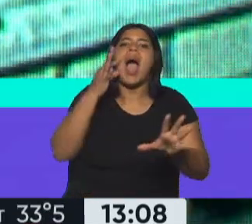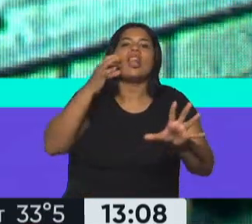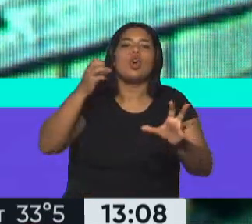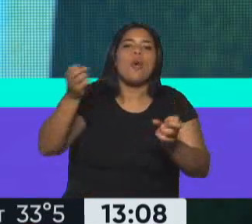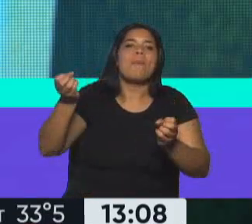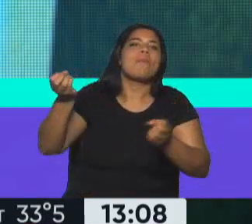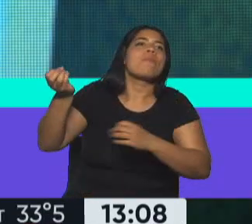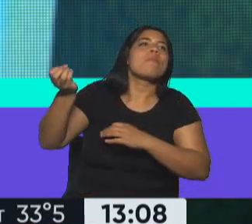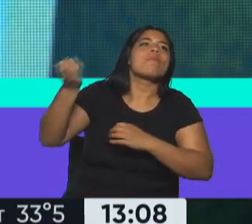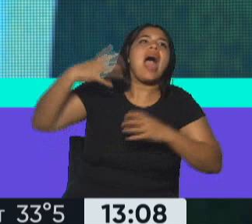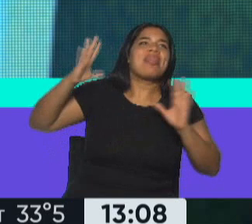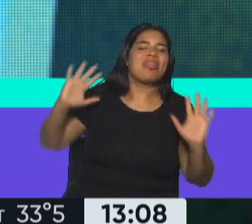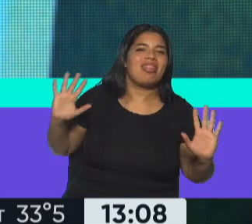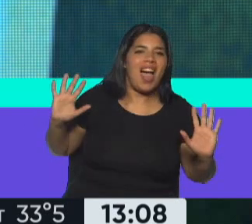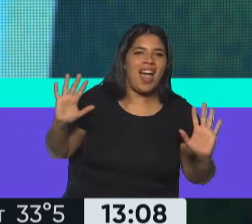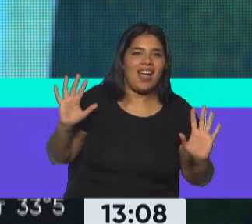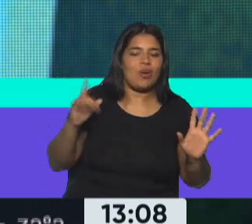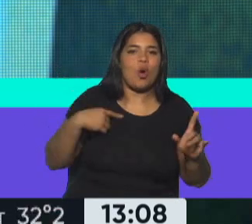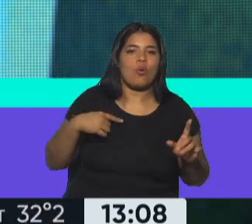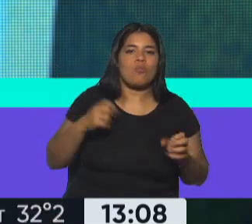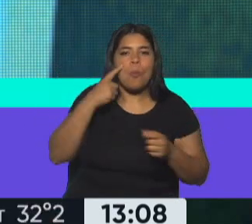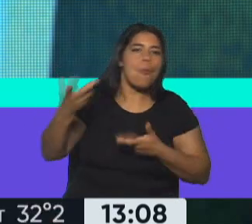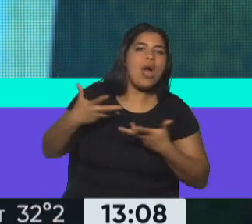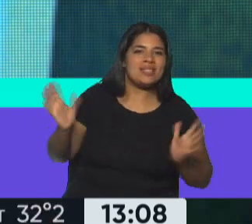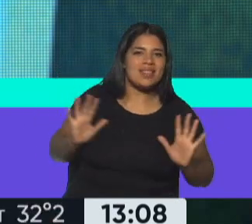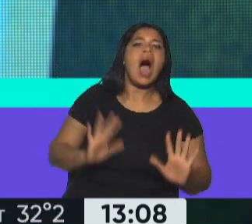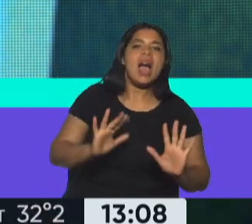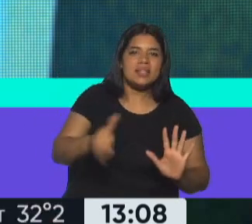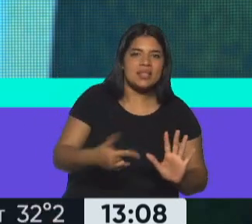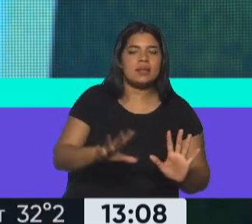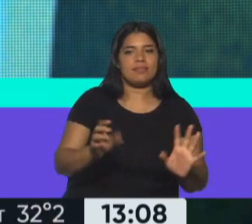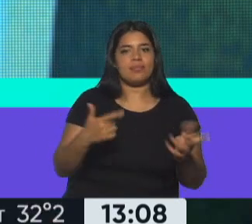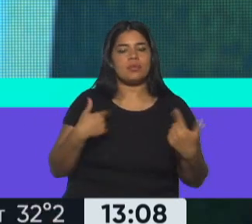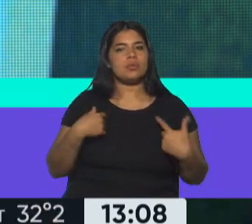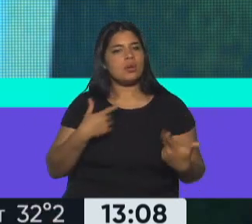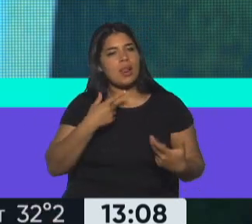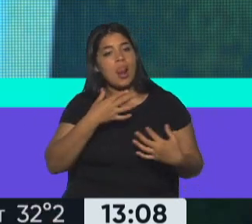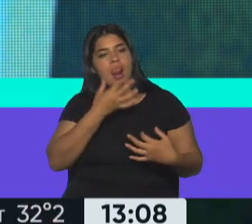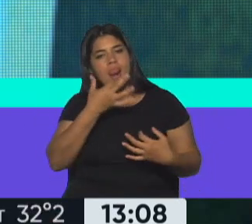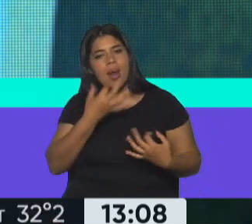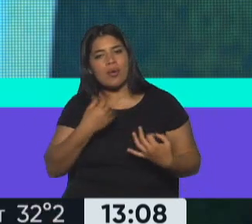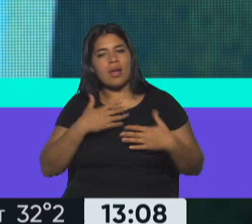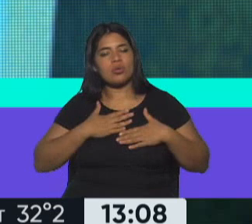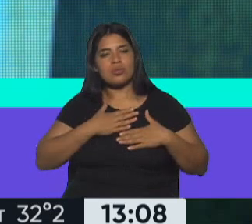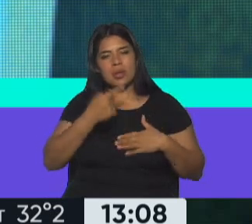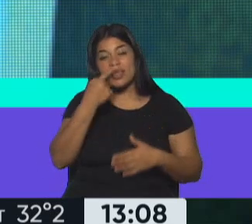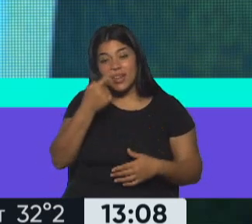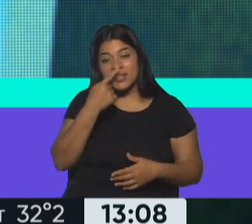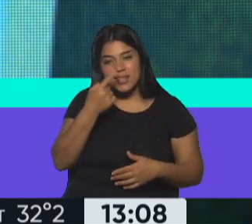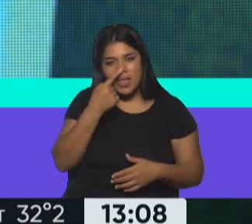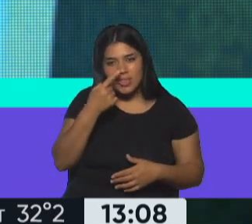bueno y así fue y tampoco pare más es interesante humanizar